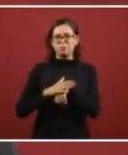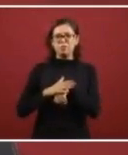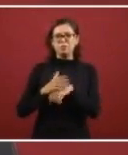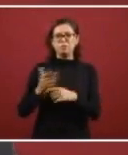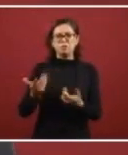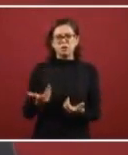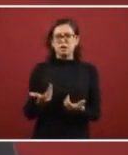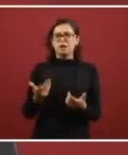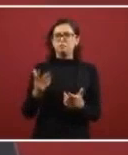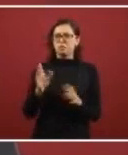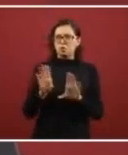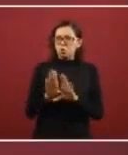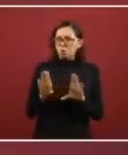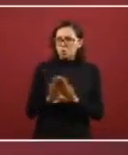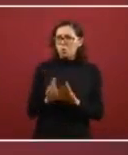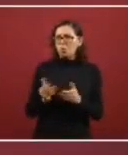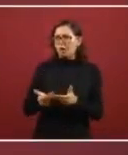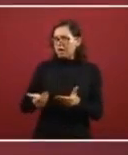preventiva,